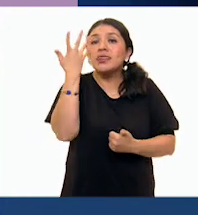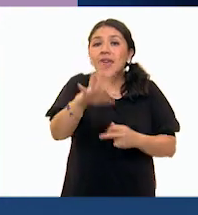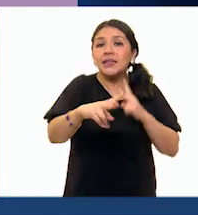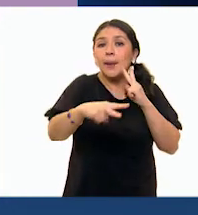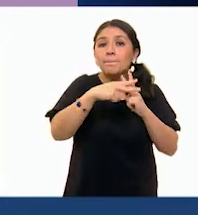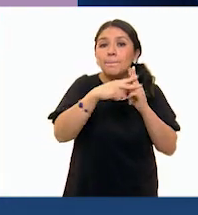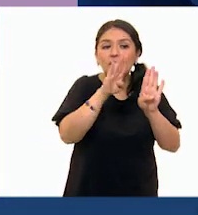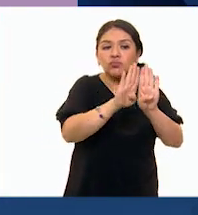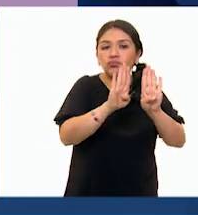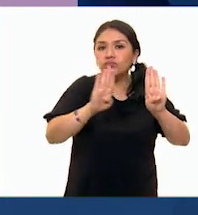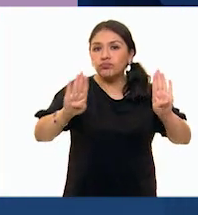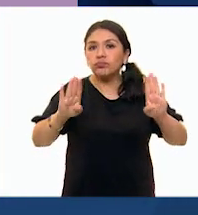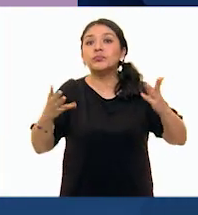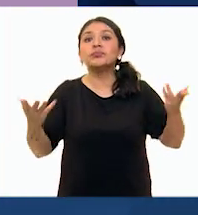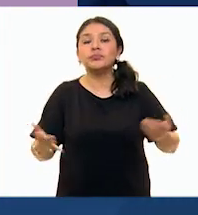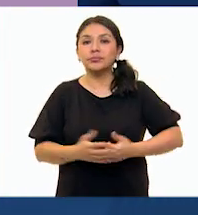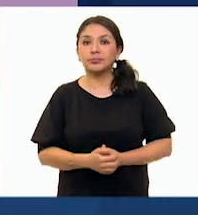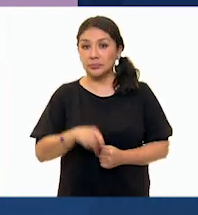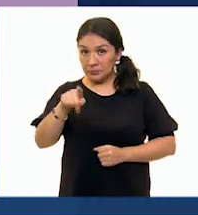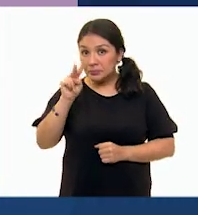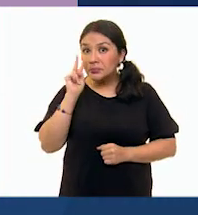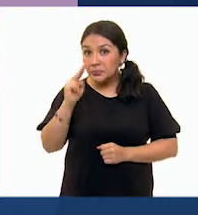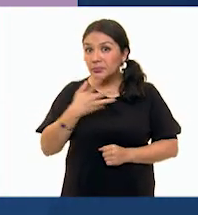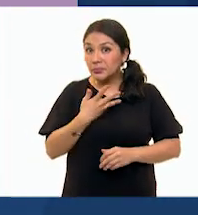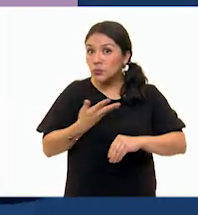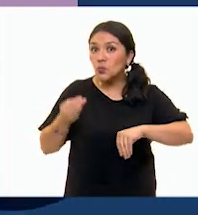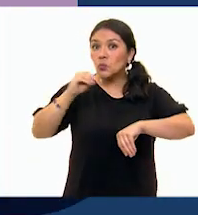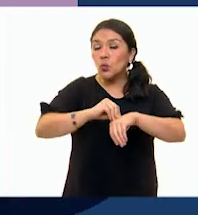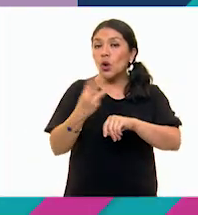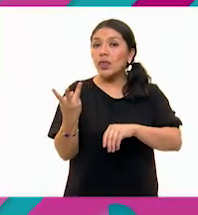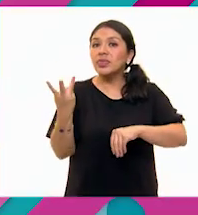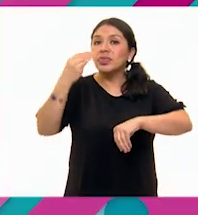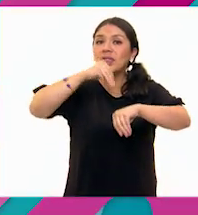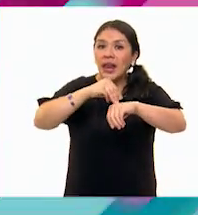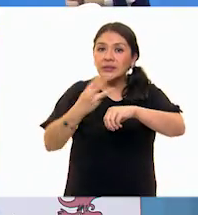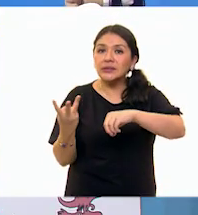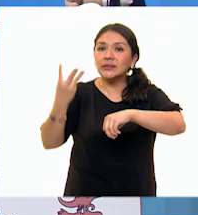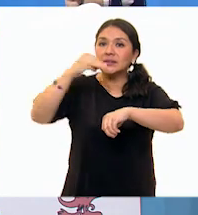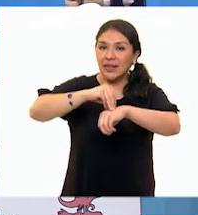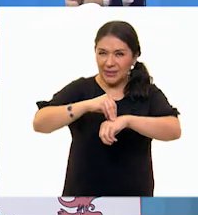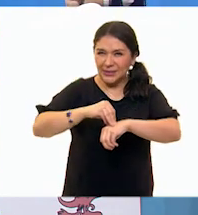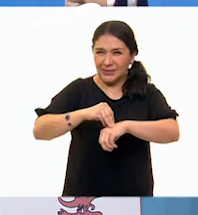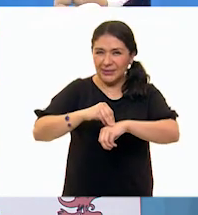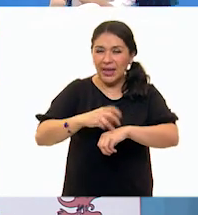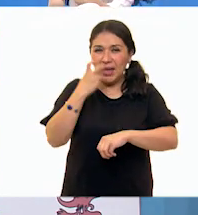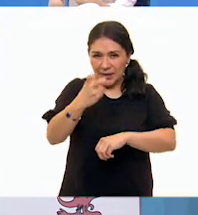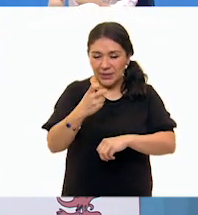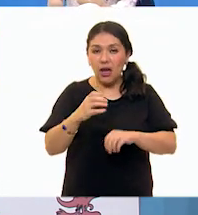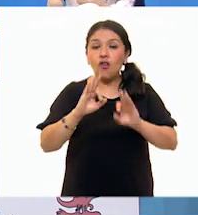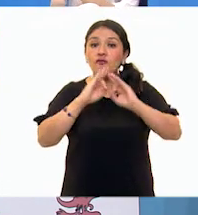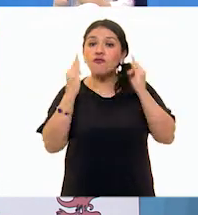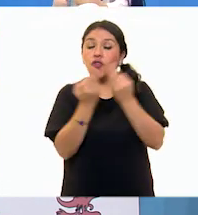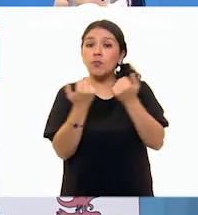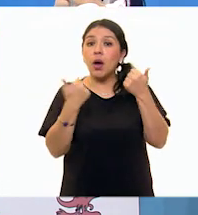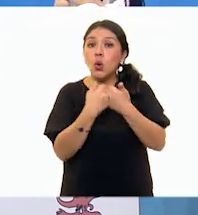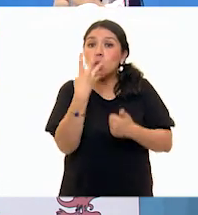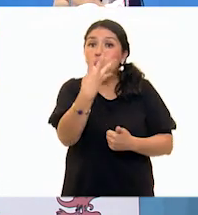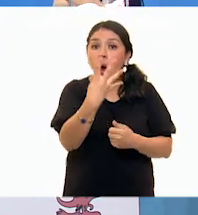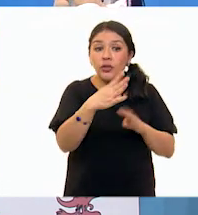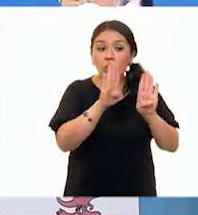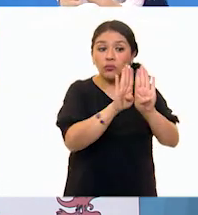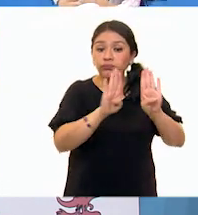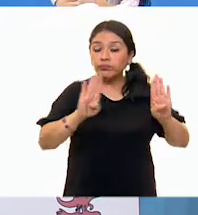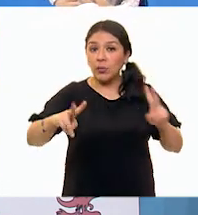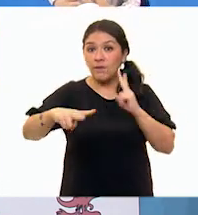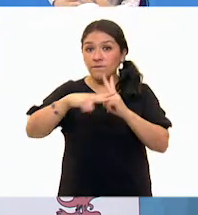vidrio? Pues ya vimos que vamos aumentando de 3 en 3 y en la figura con 4 hojas de vidrio se